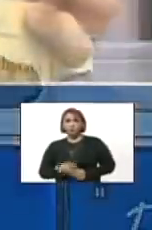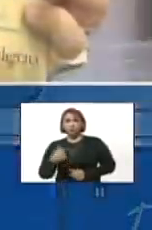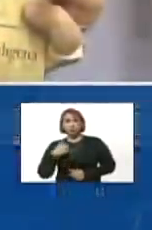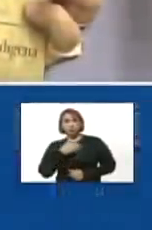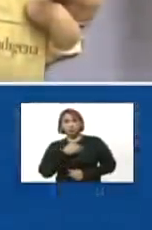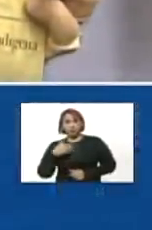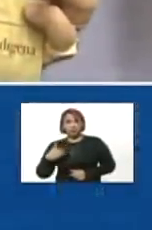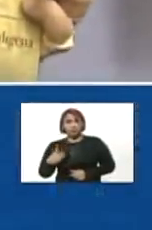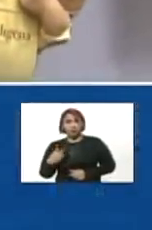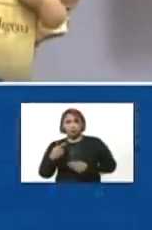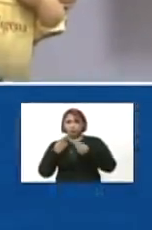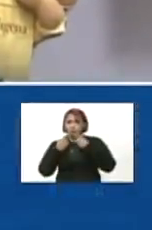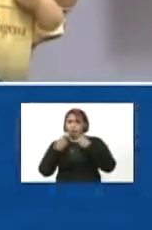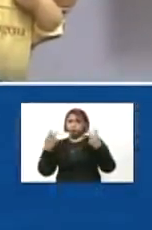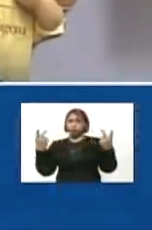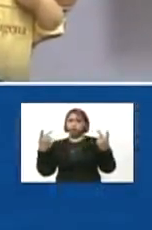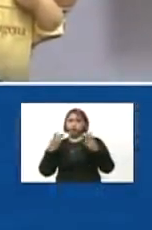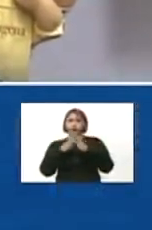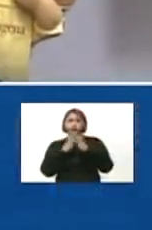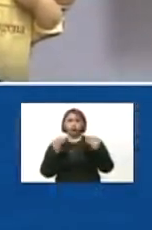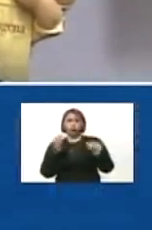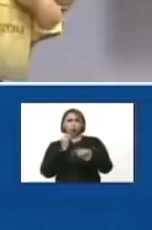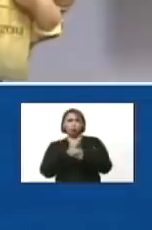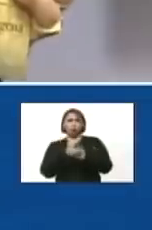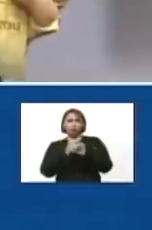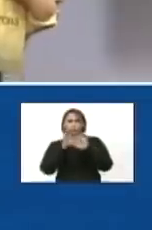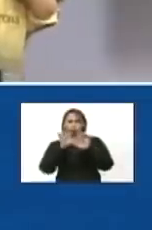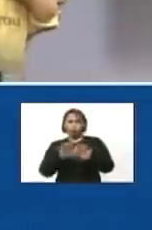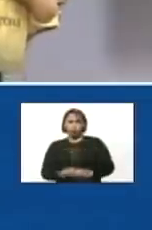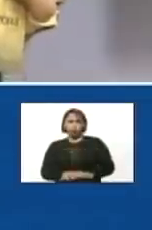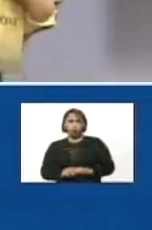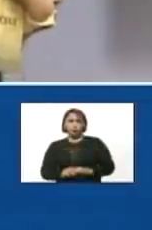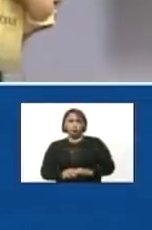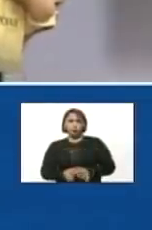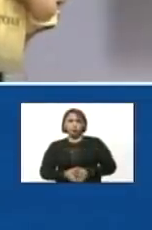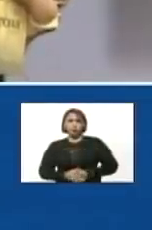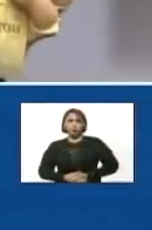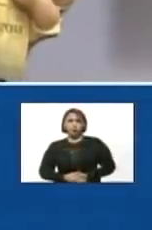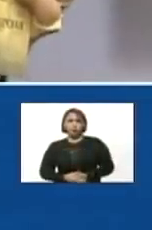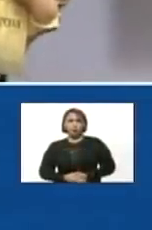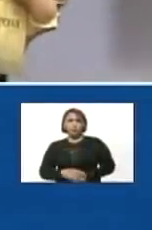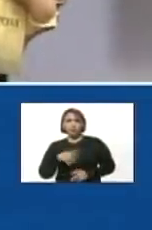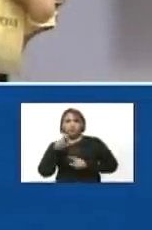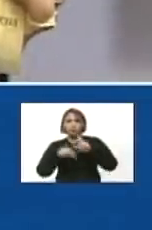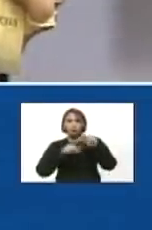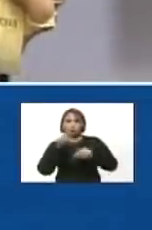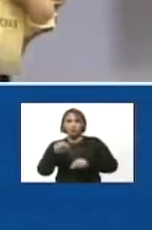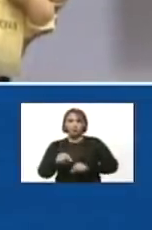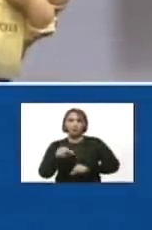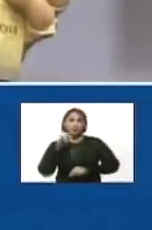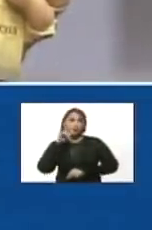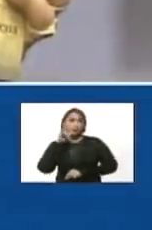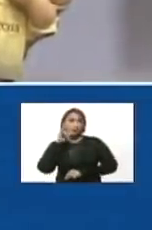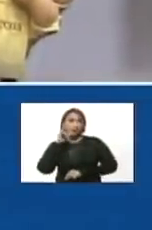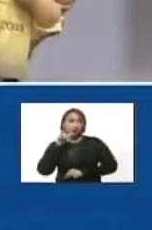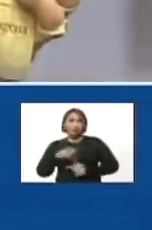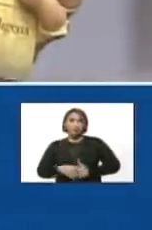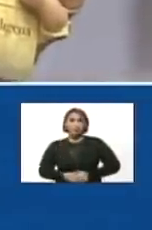Yo quiero sacarlo hoy en todas mis redes sociales, editarlo en Twitter, Instagram,